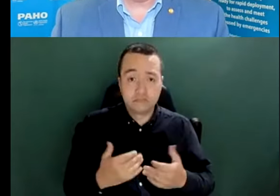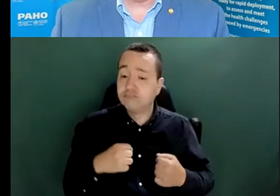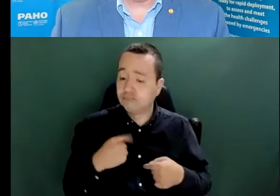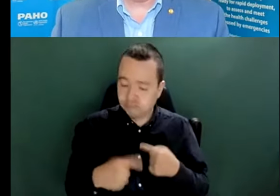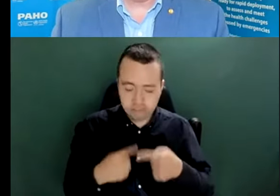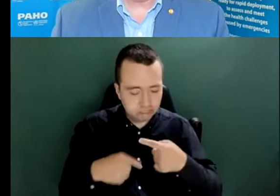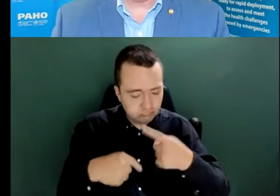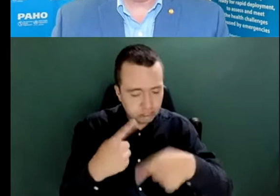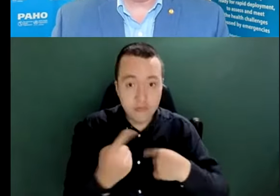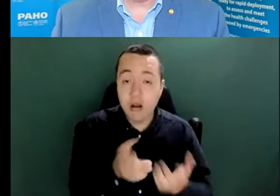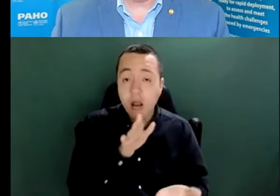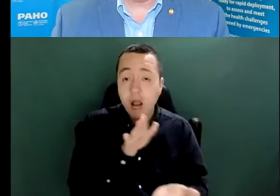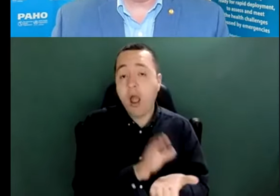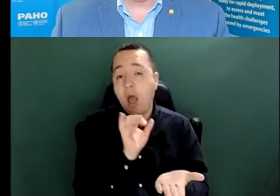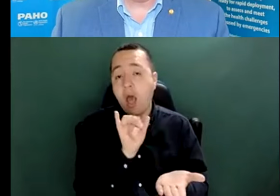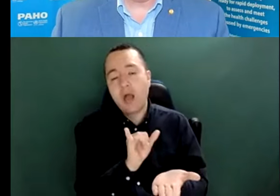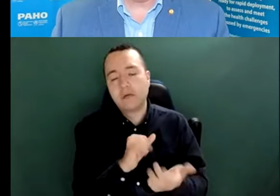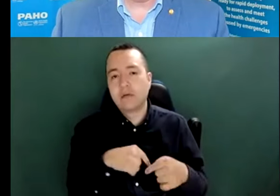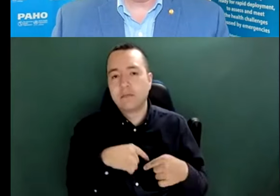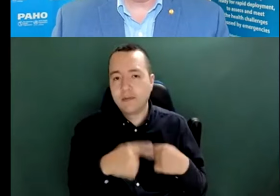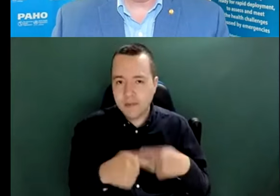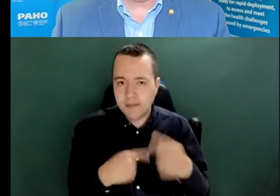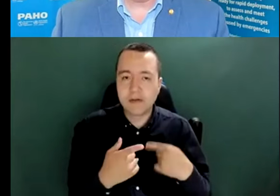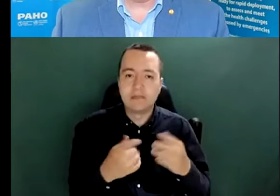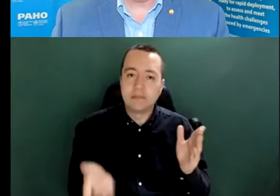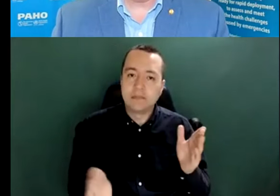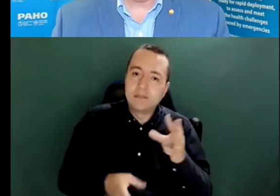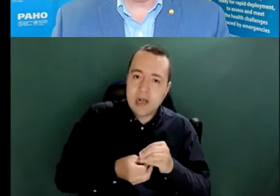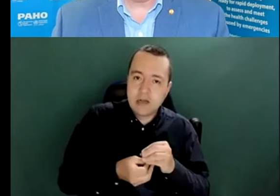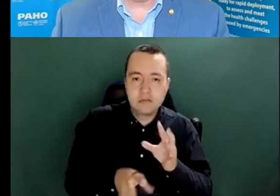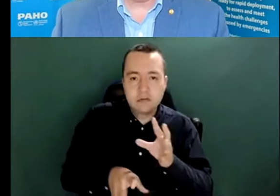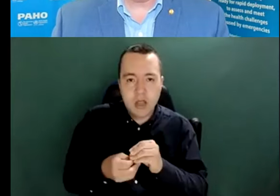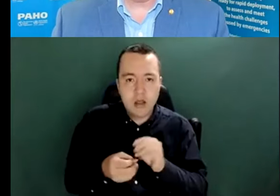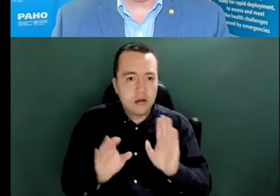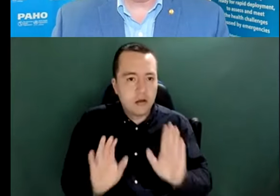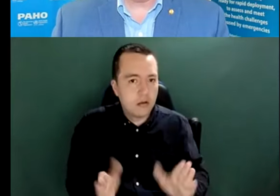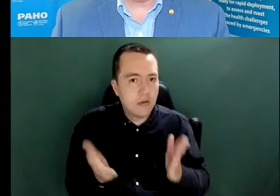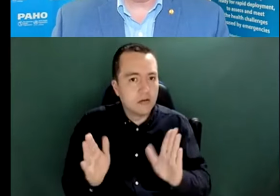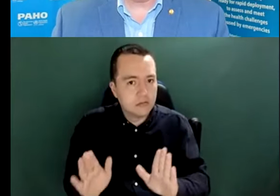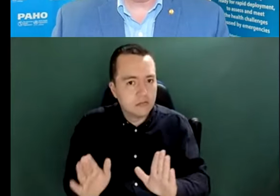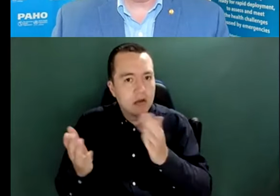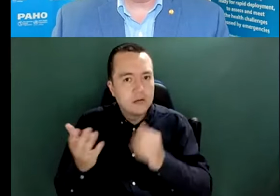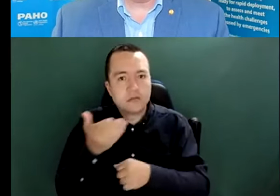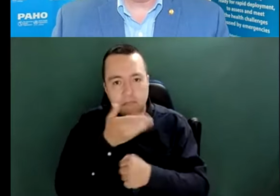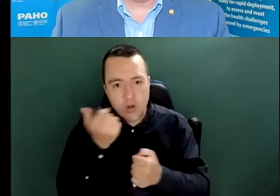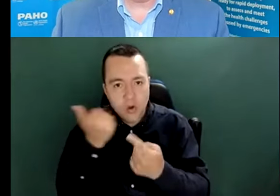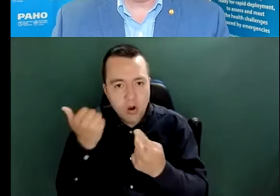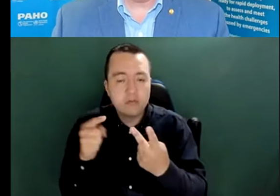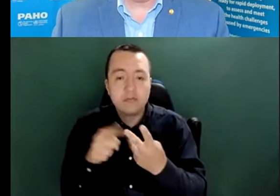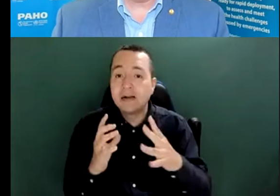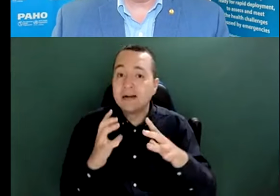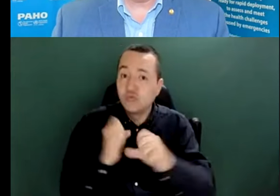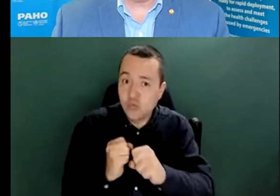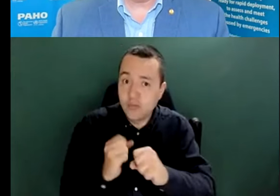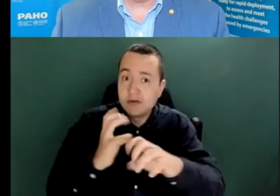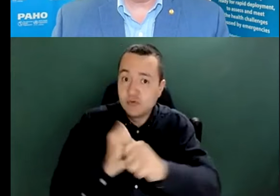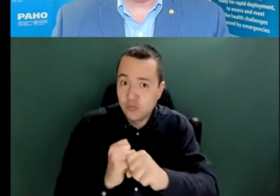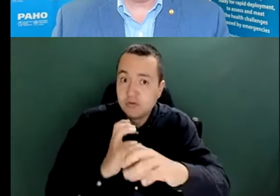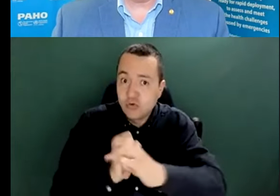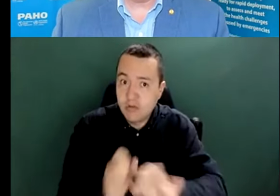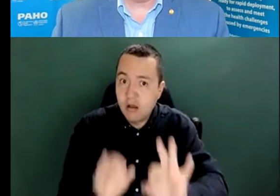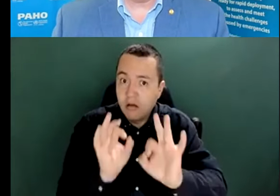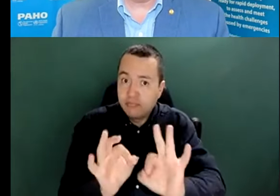El material se tiene que agregar, se necesitan hacer más mejoras, más resúmenes se van a agregar para esos temas de